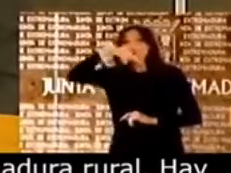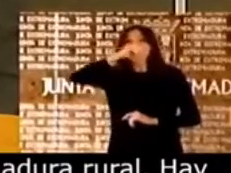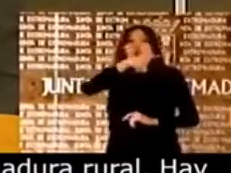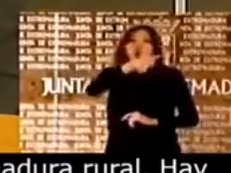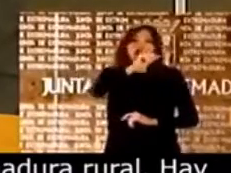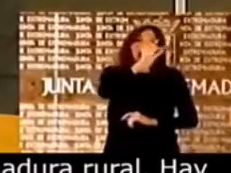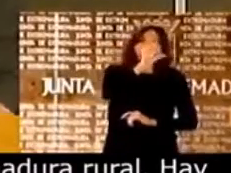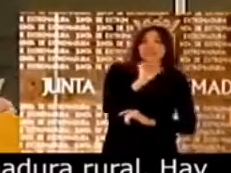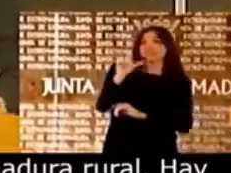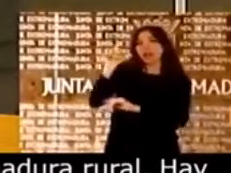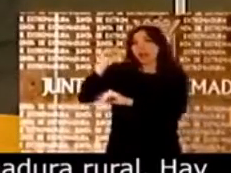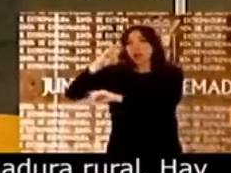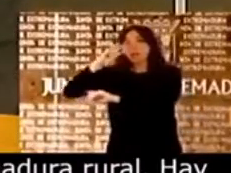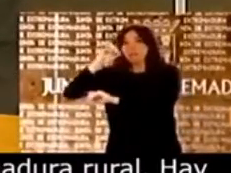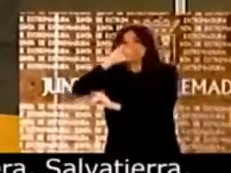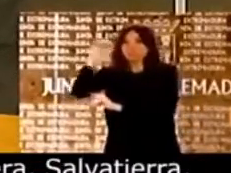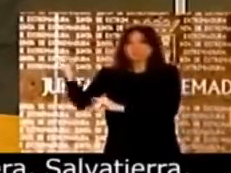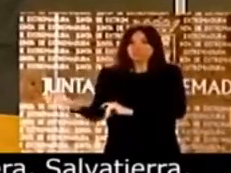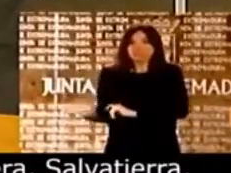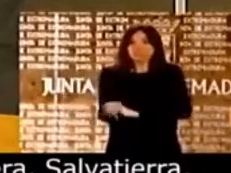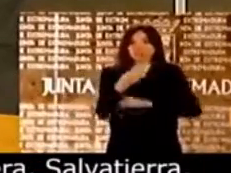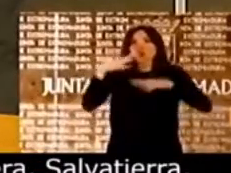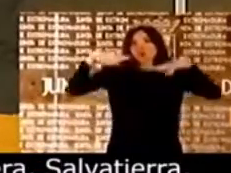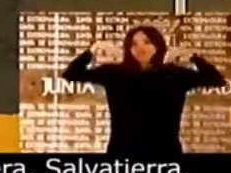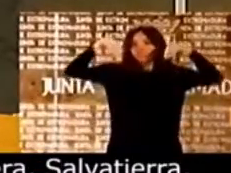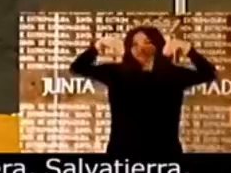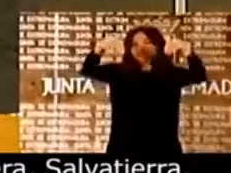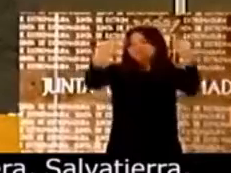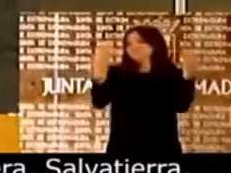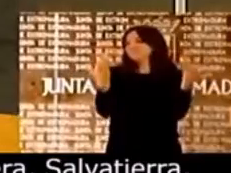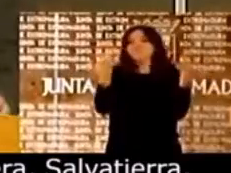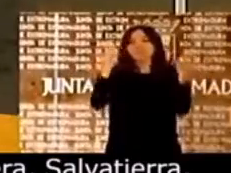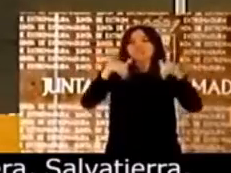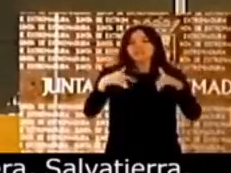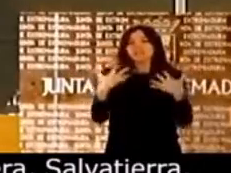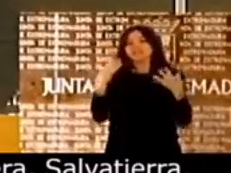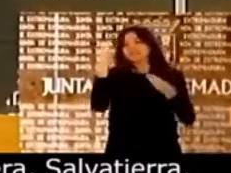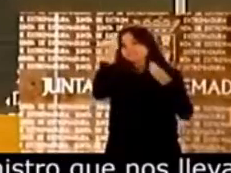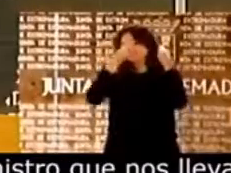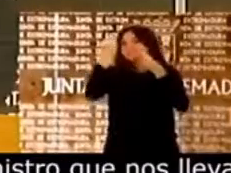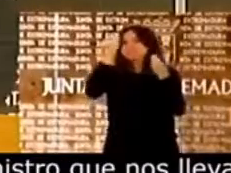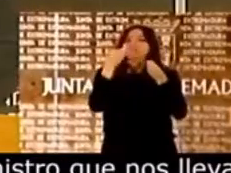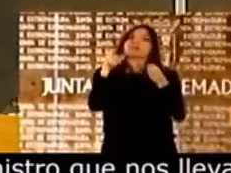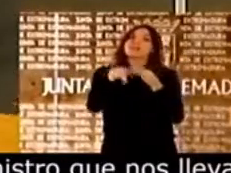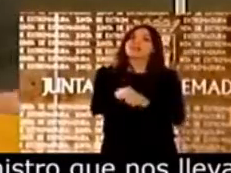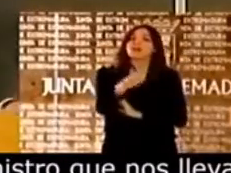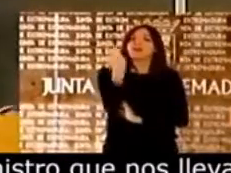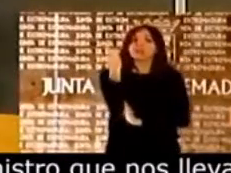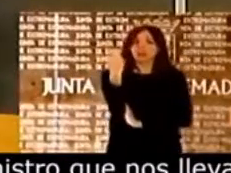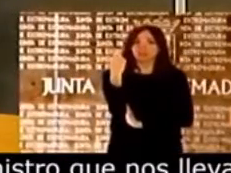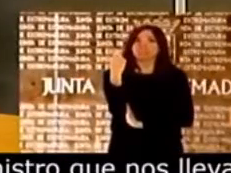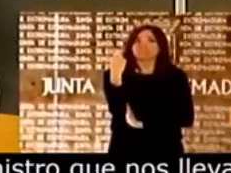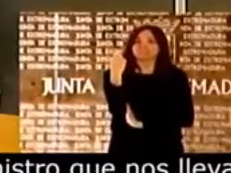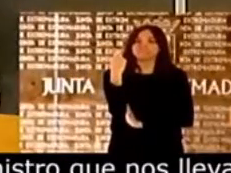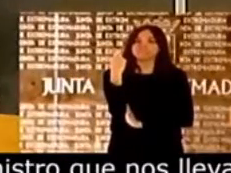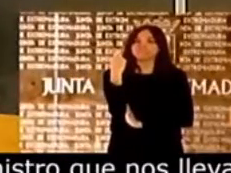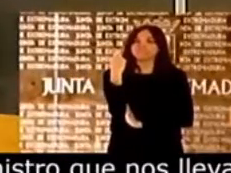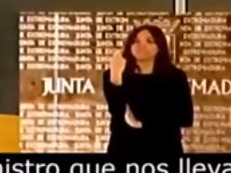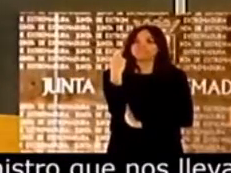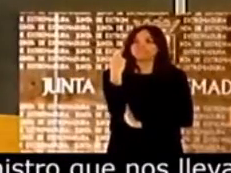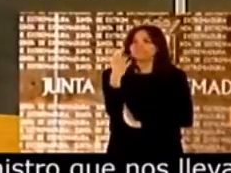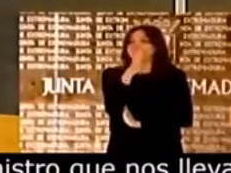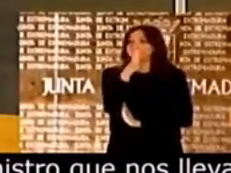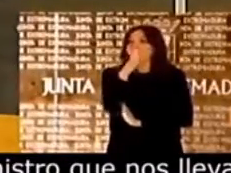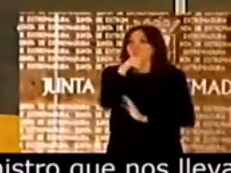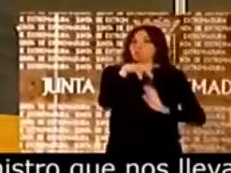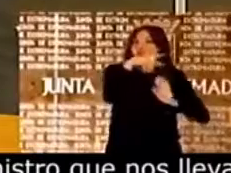Lapa. O sea, demasiados cortes en el suministro que nos llevan a entender que es precisamente y en el marco